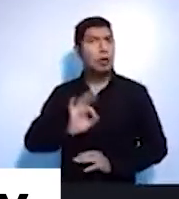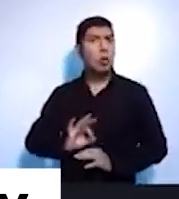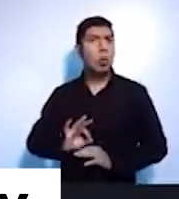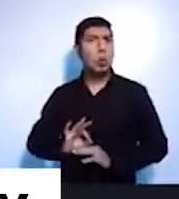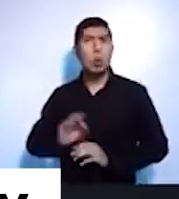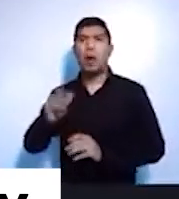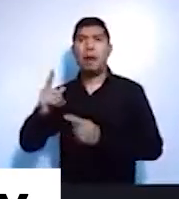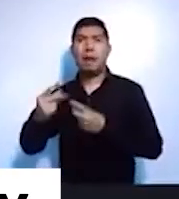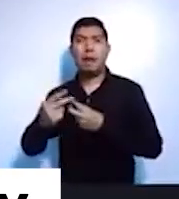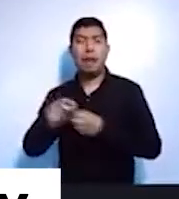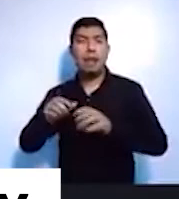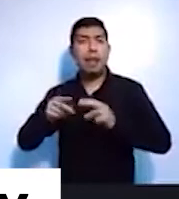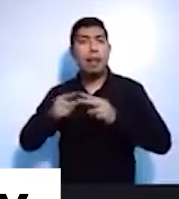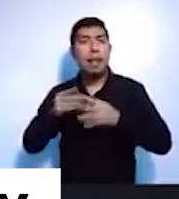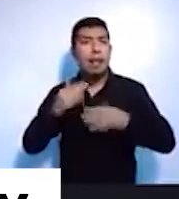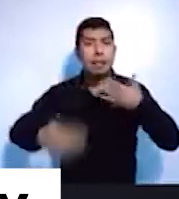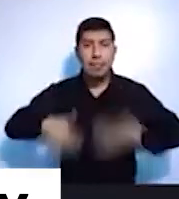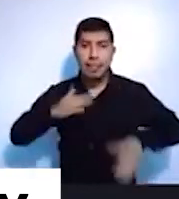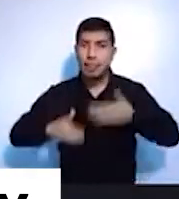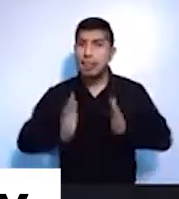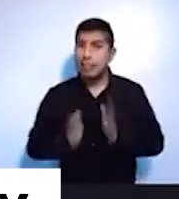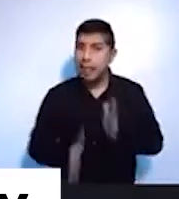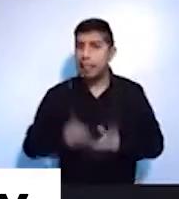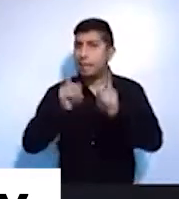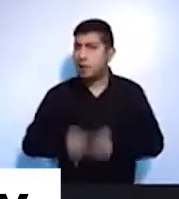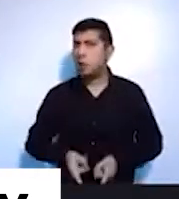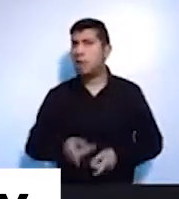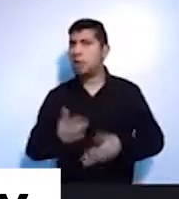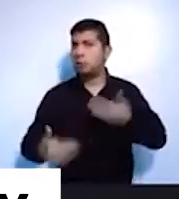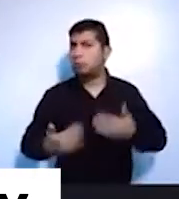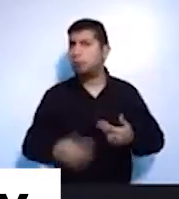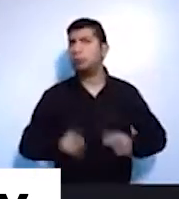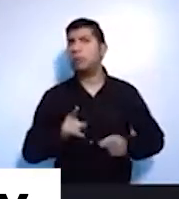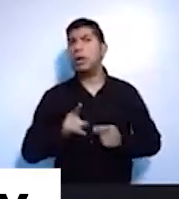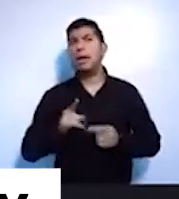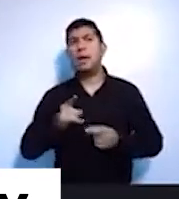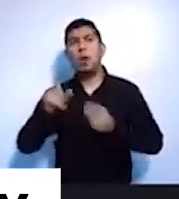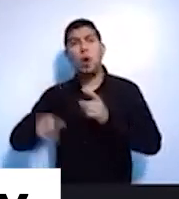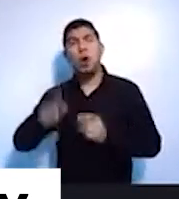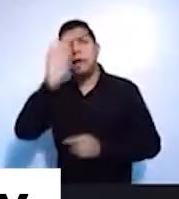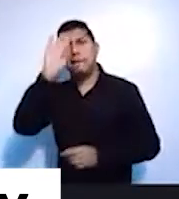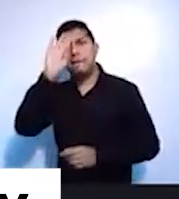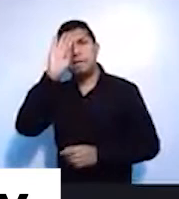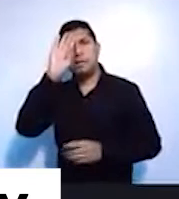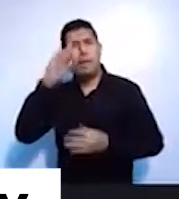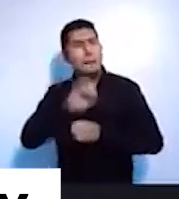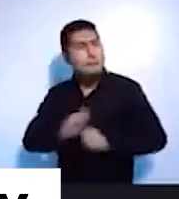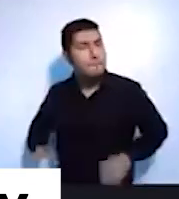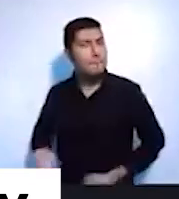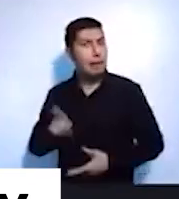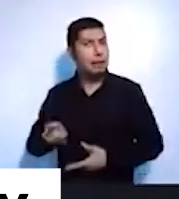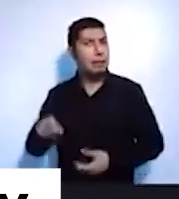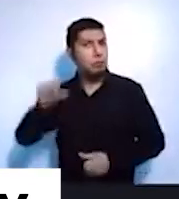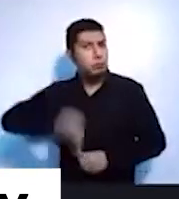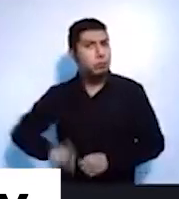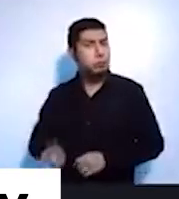tratamiento oncológico y distintos tipos de enfermedades ya terminales, pero que de todas formas